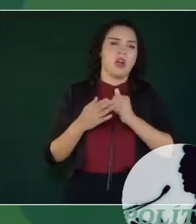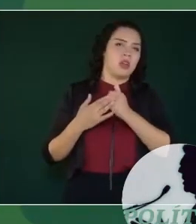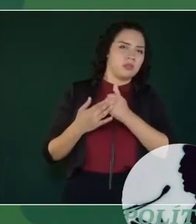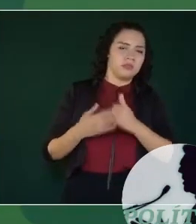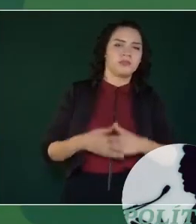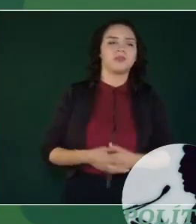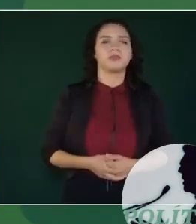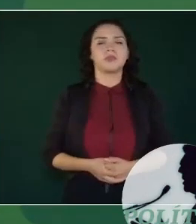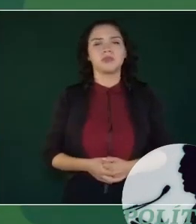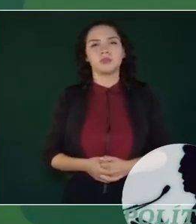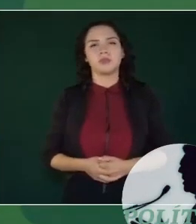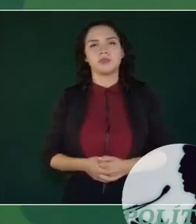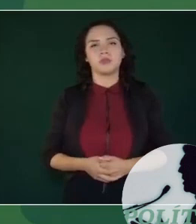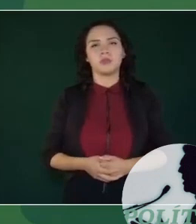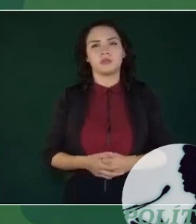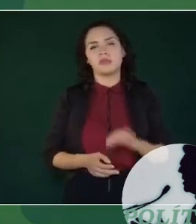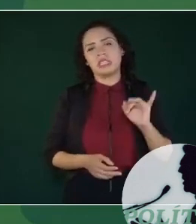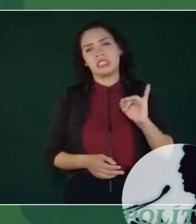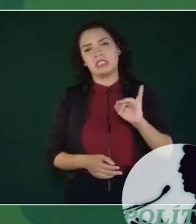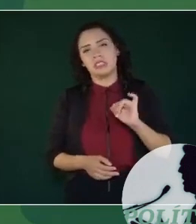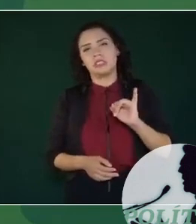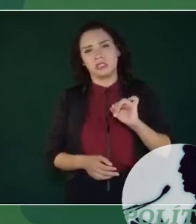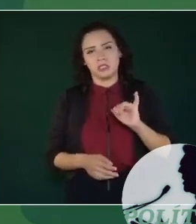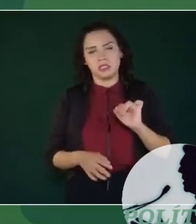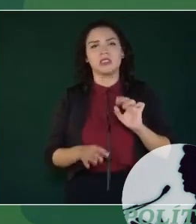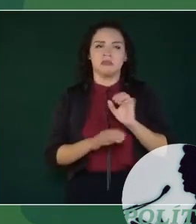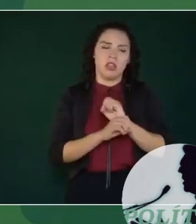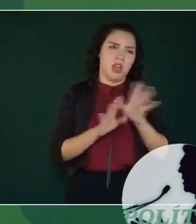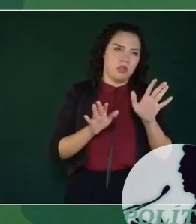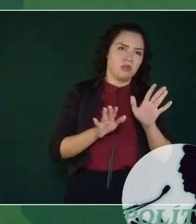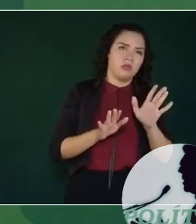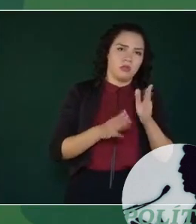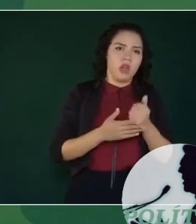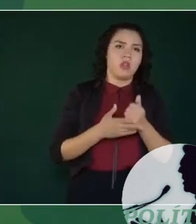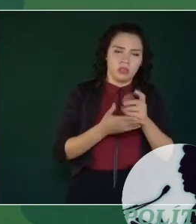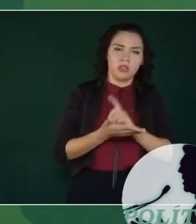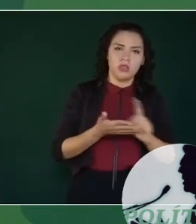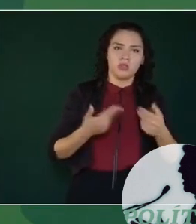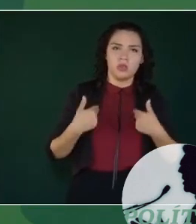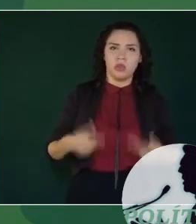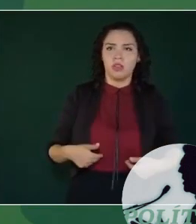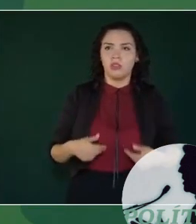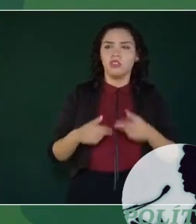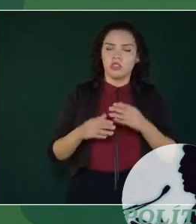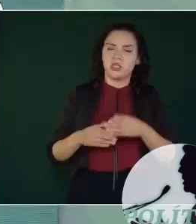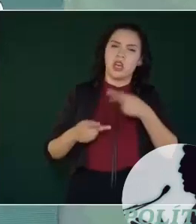que sí, defendiendo derechos humanos, pero conviviendo al mismo